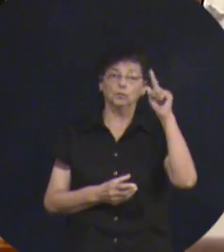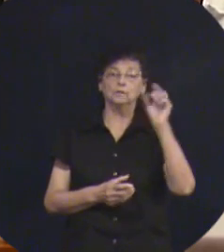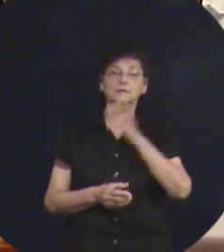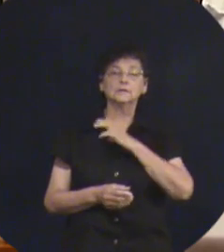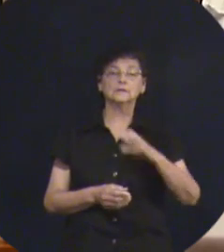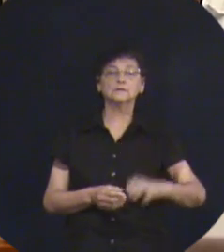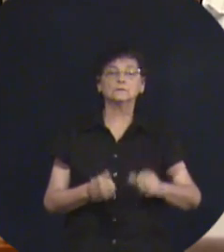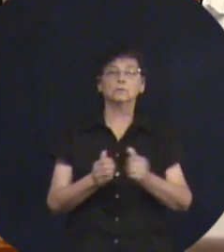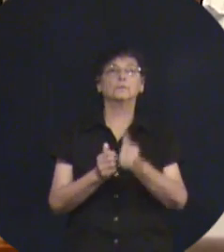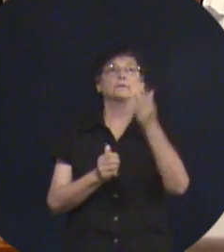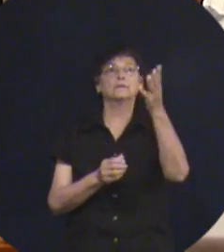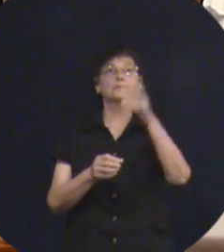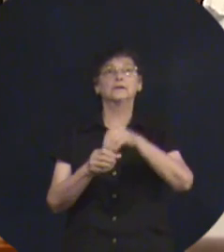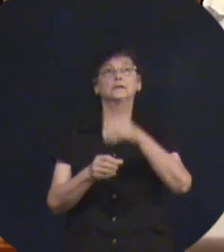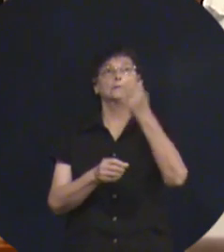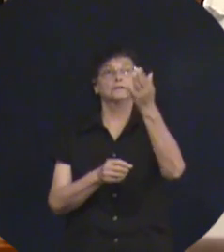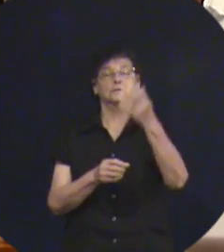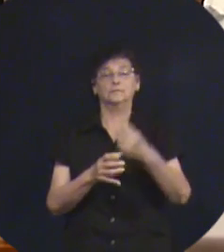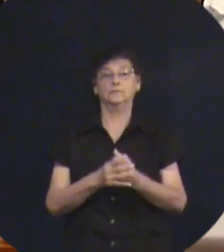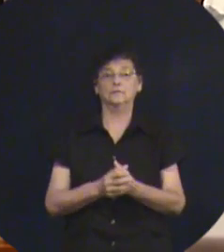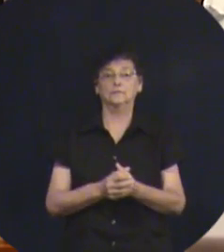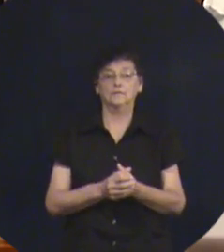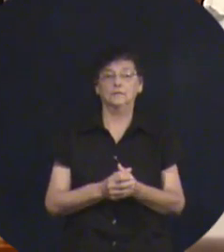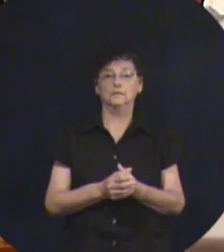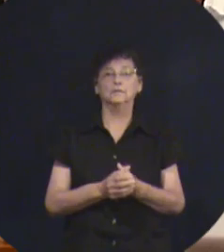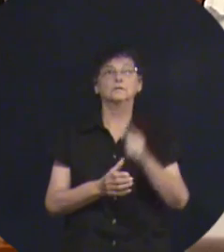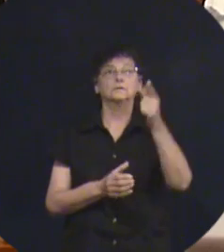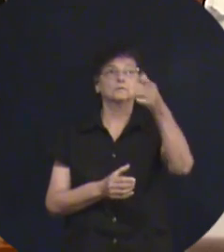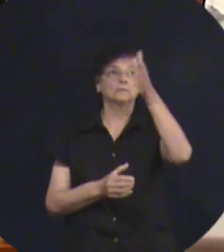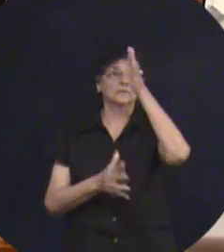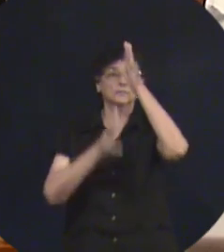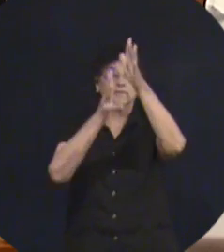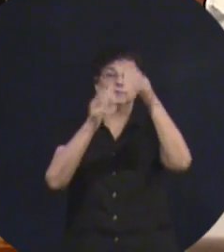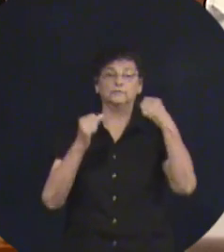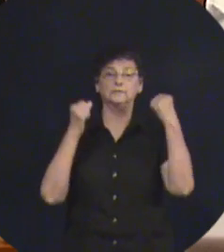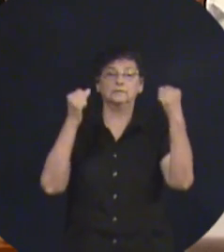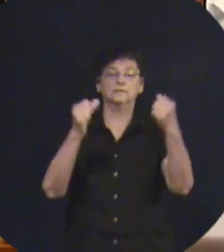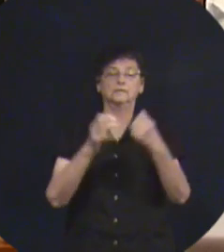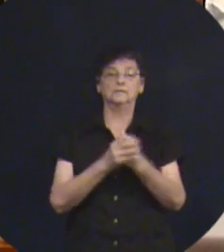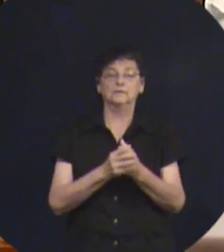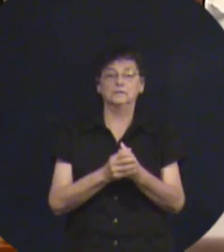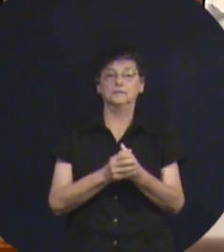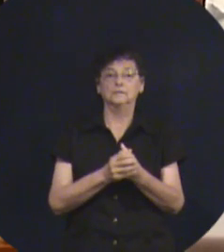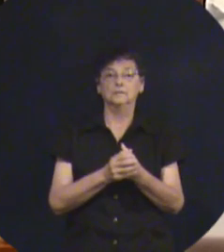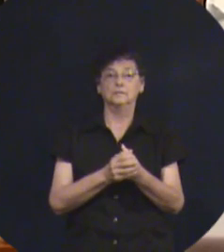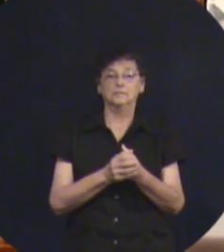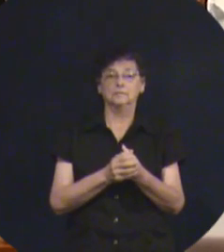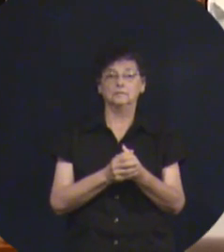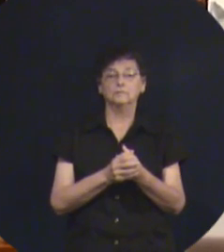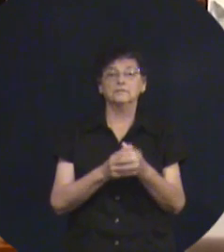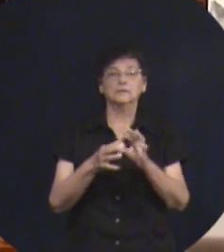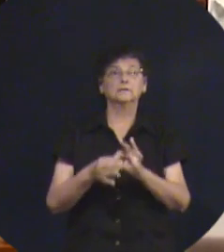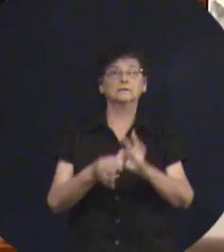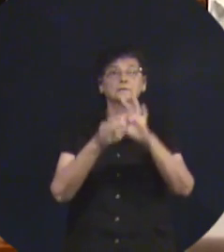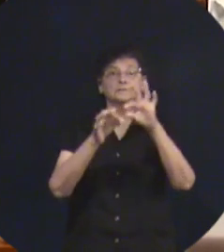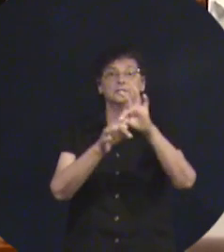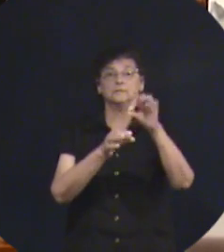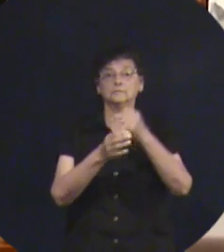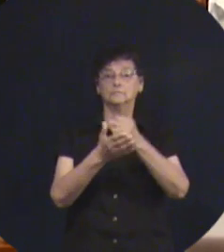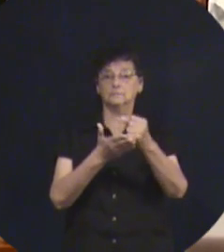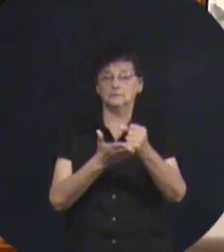Por Cristo, con él y en él, a ti, Dios Padre omnipotente, en la unidad